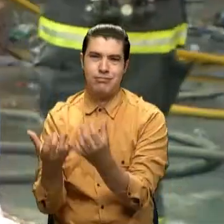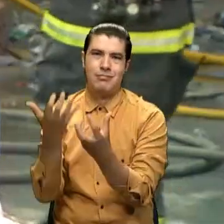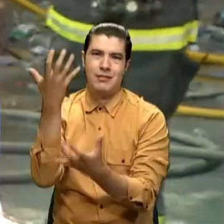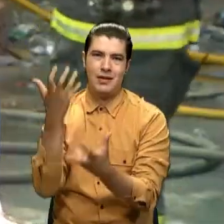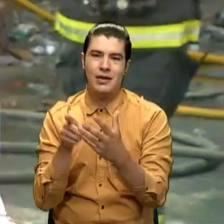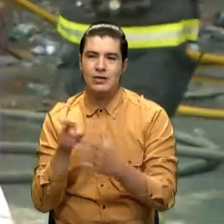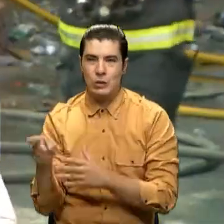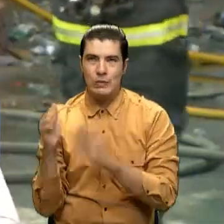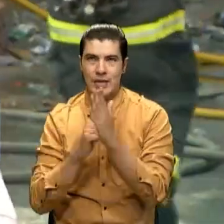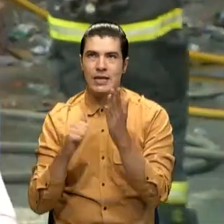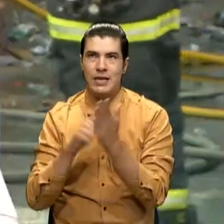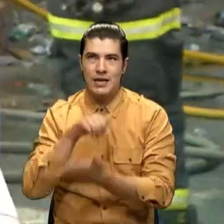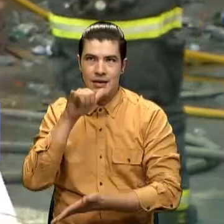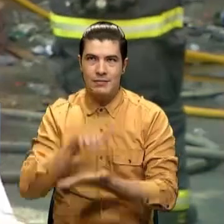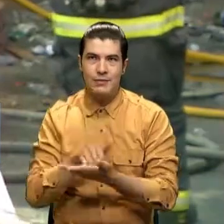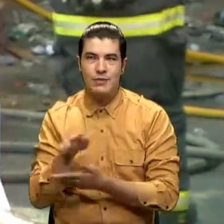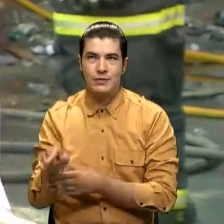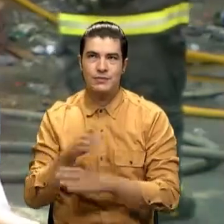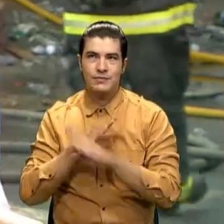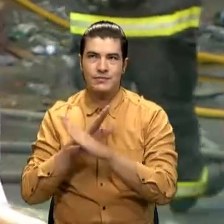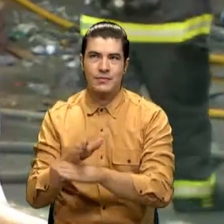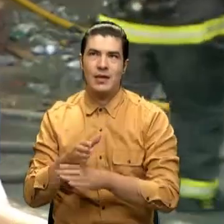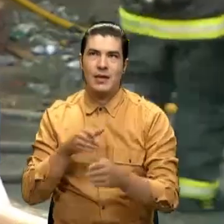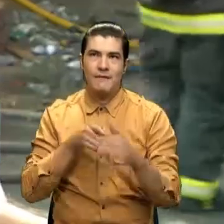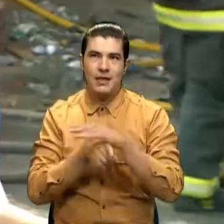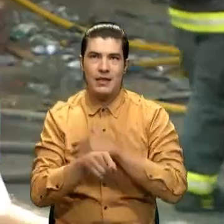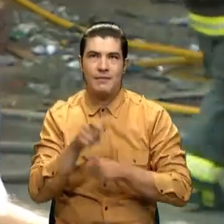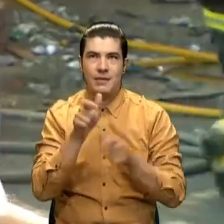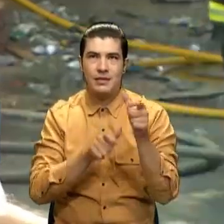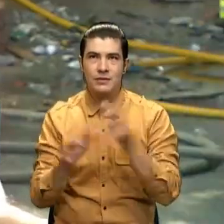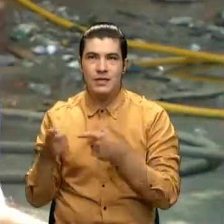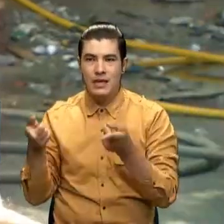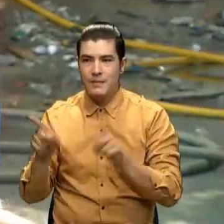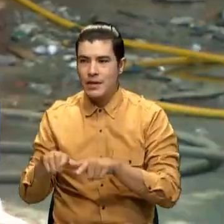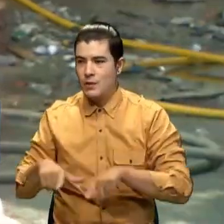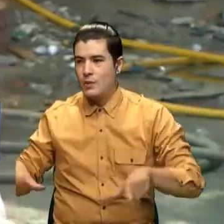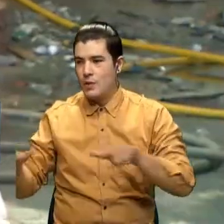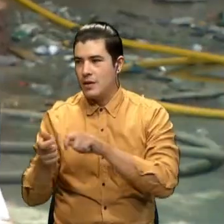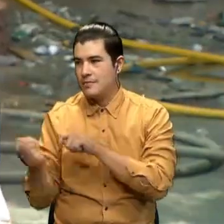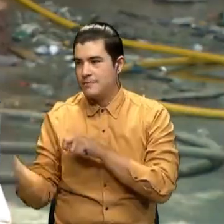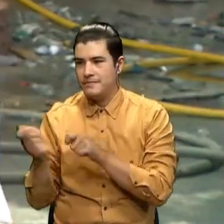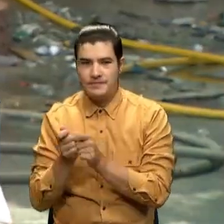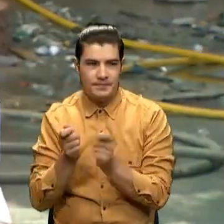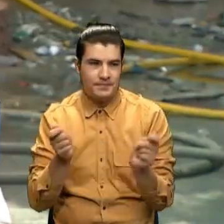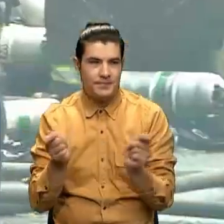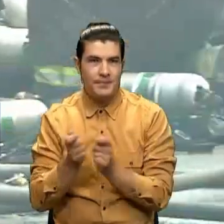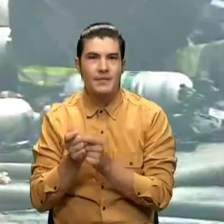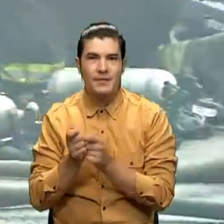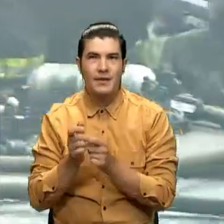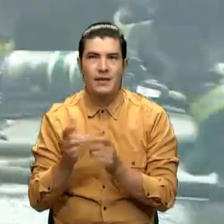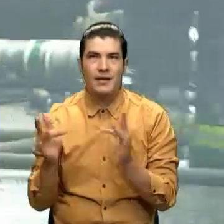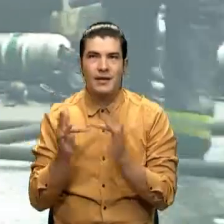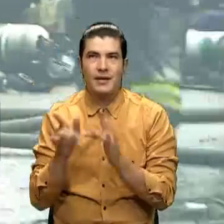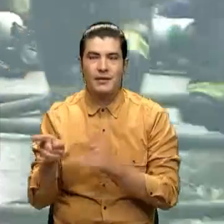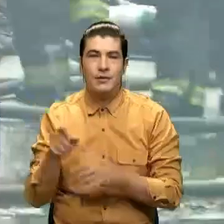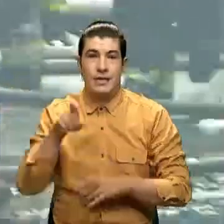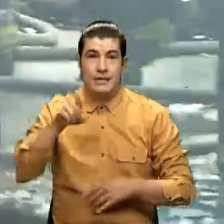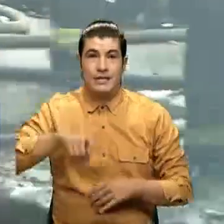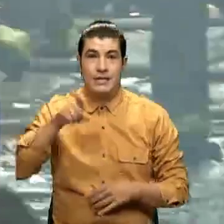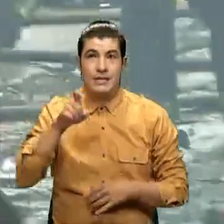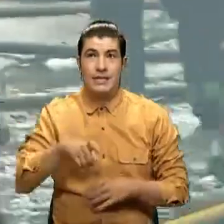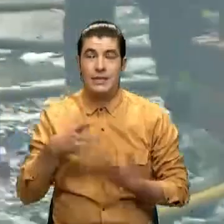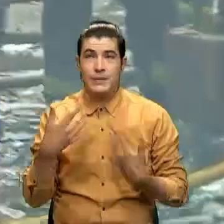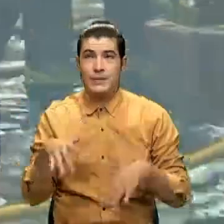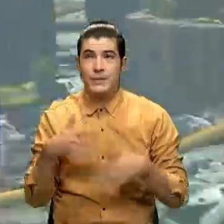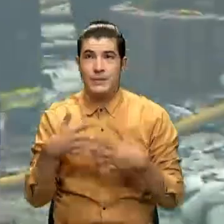tipo de materiales que tomó la medida para evacuar a las personas y a los locales también comerciales que encuentran cerca fueron necesarios el